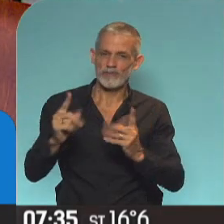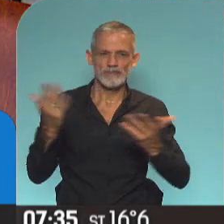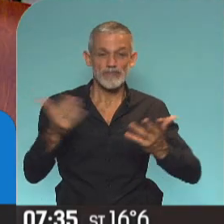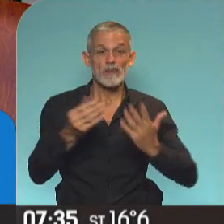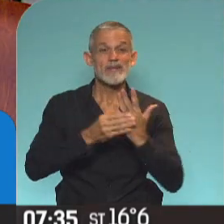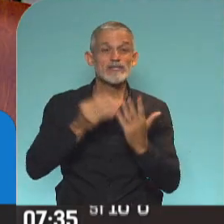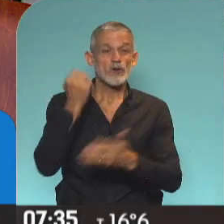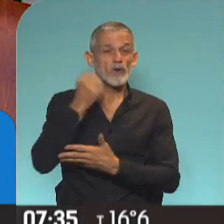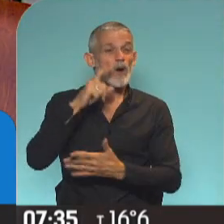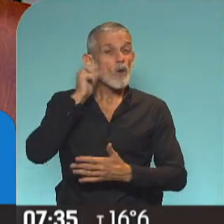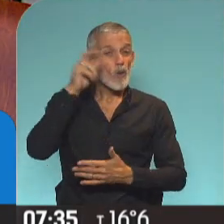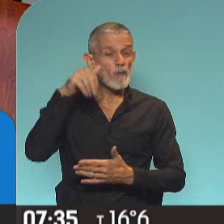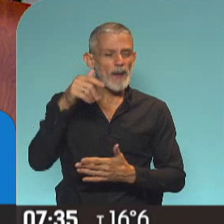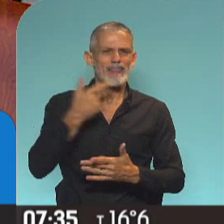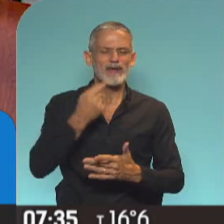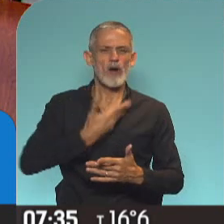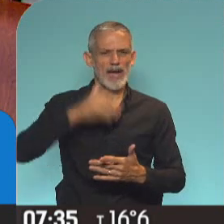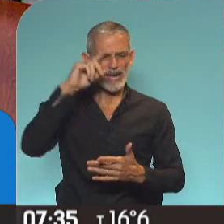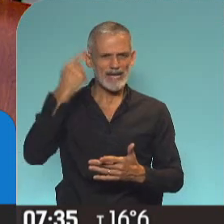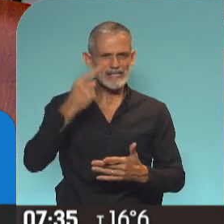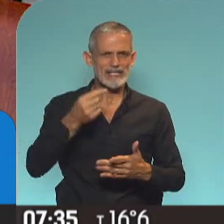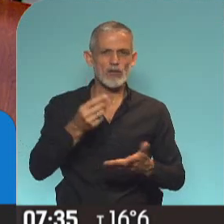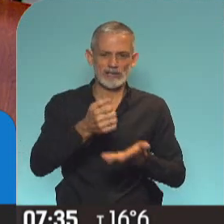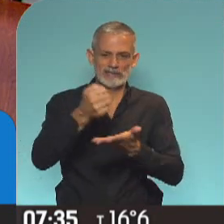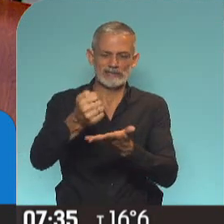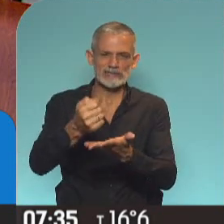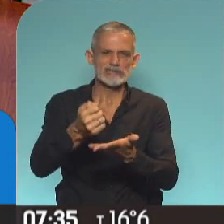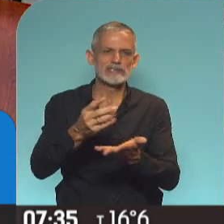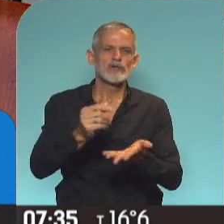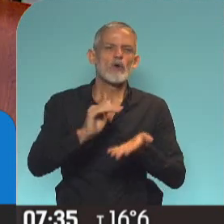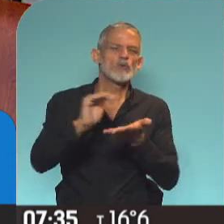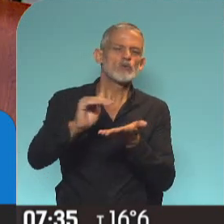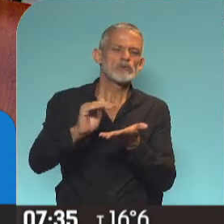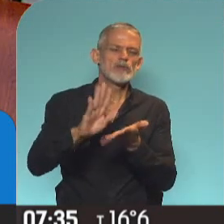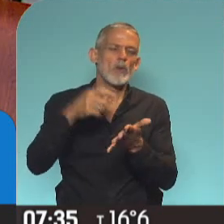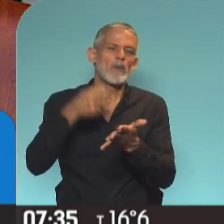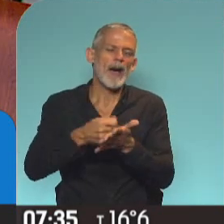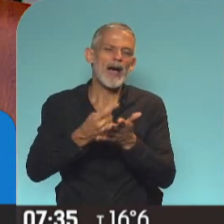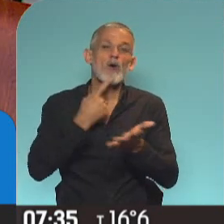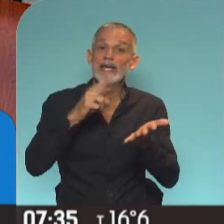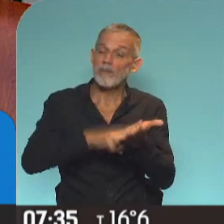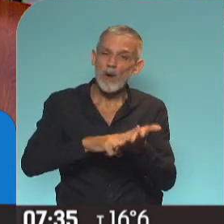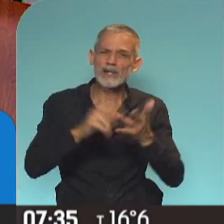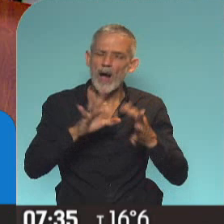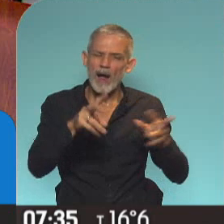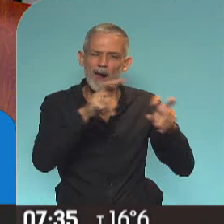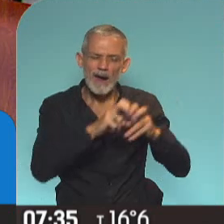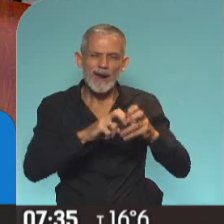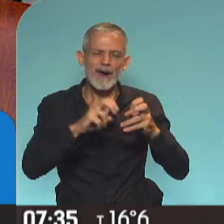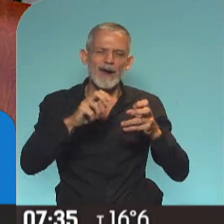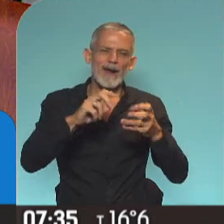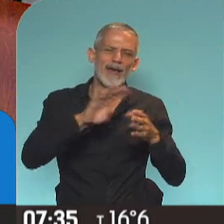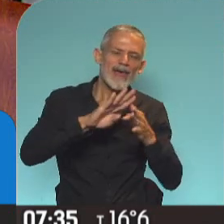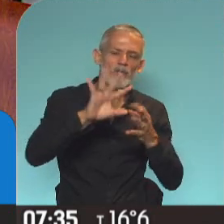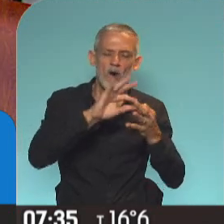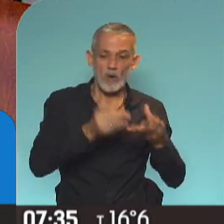Martín Guzmán? Que el Estado subsidie la tarifa significa que se paga de alguna forma, con impuestos, deuda o emisión,